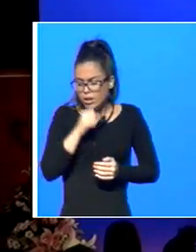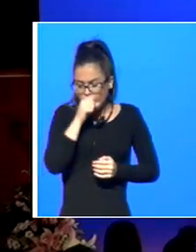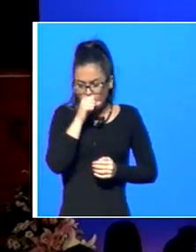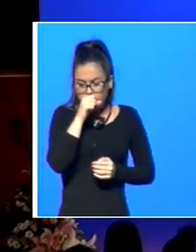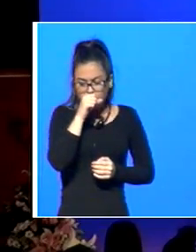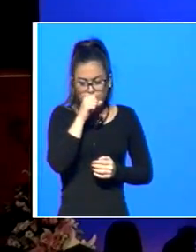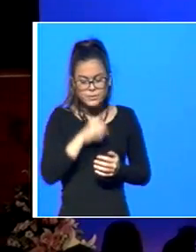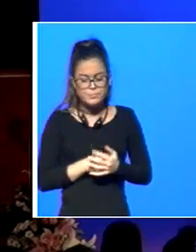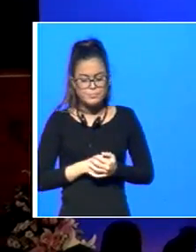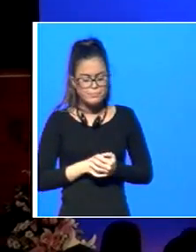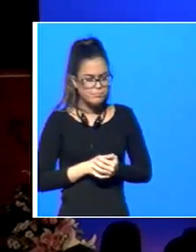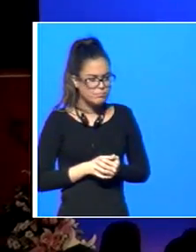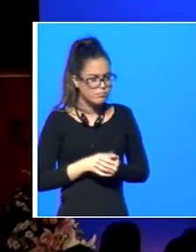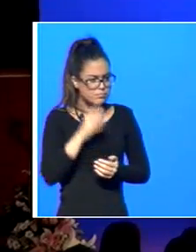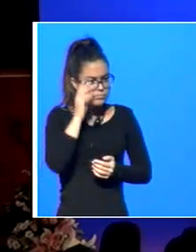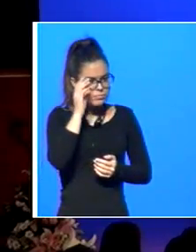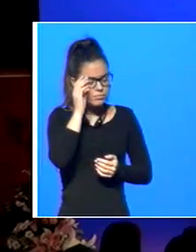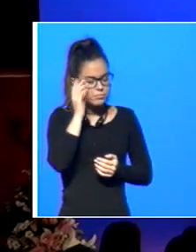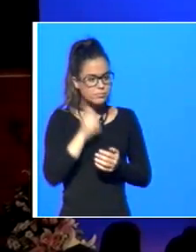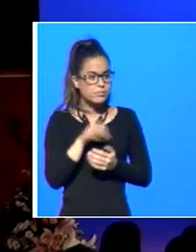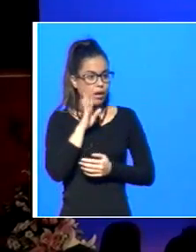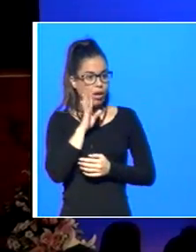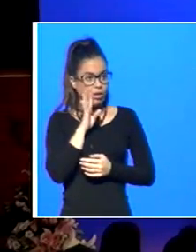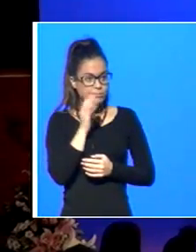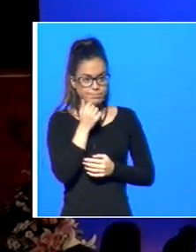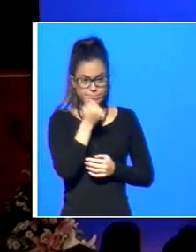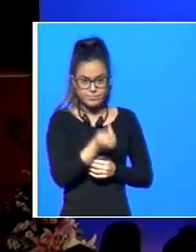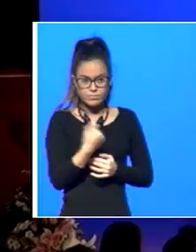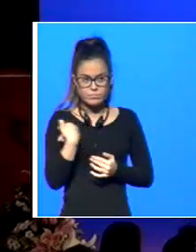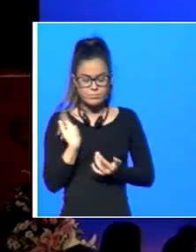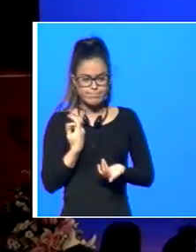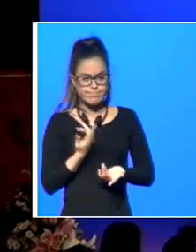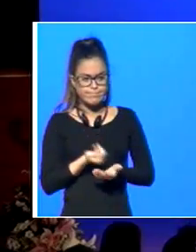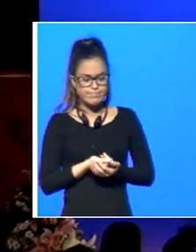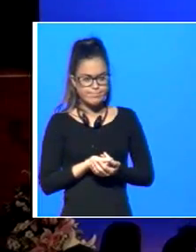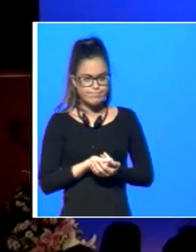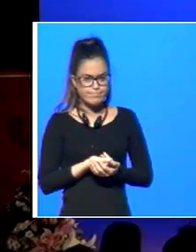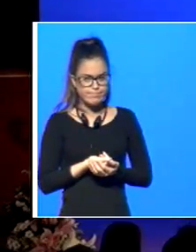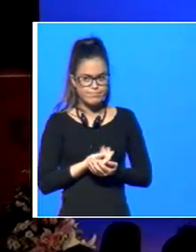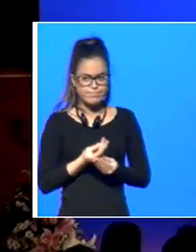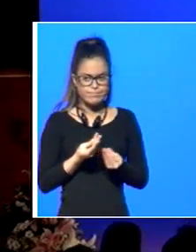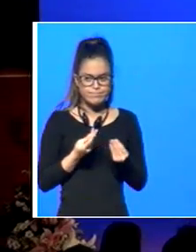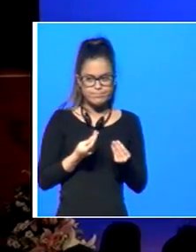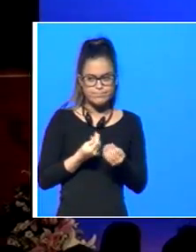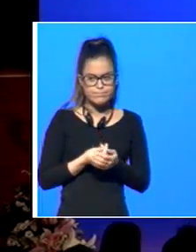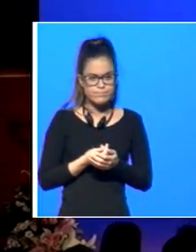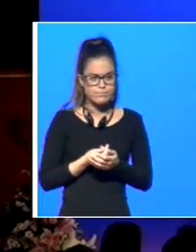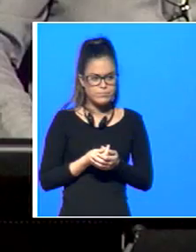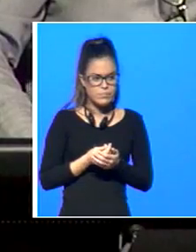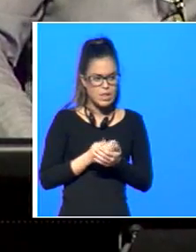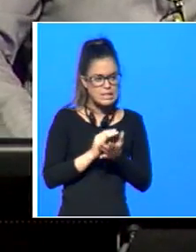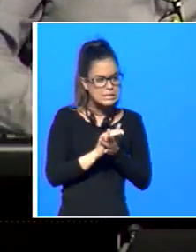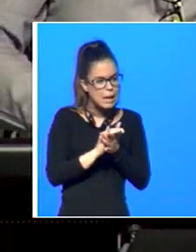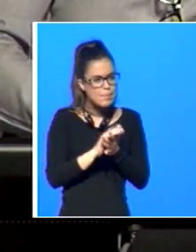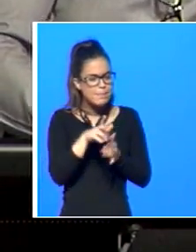comentaba Blanca que echaba de menos a las personas protagonistas de